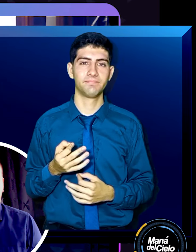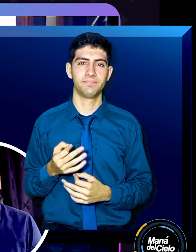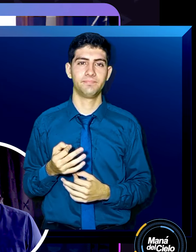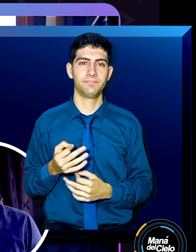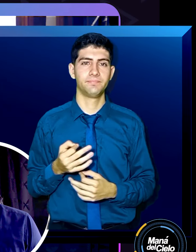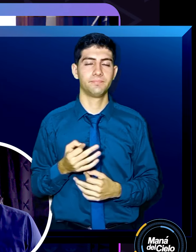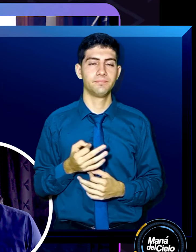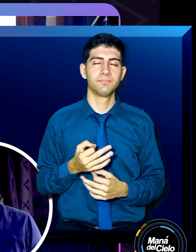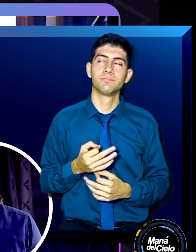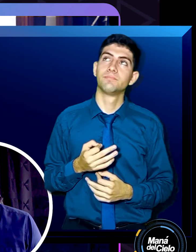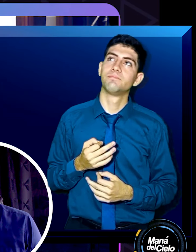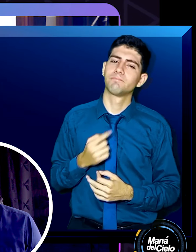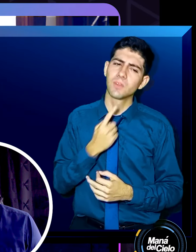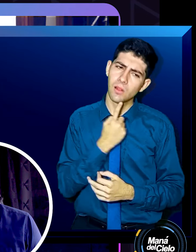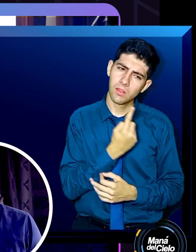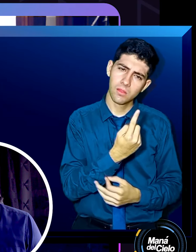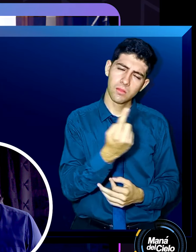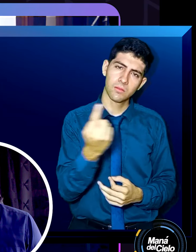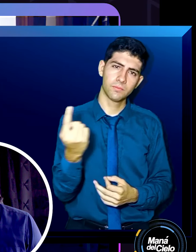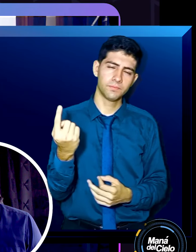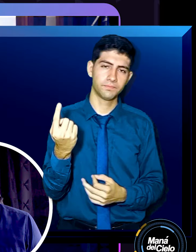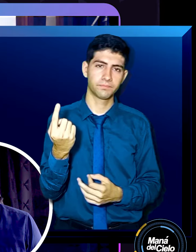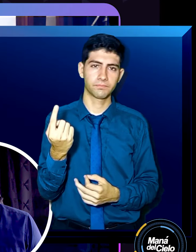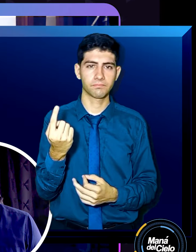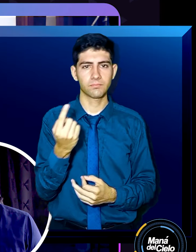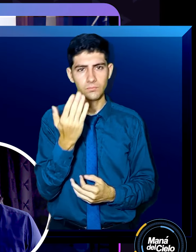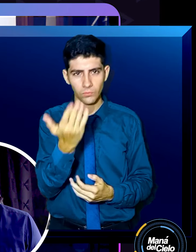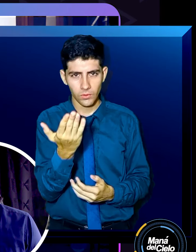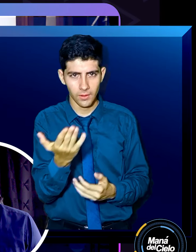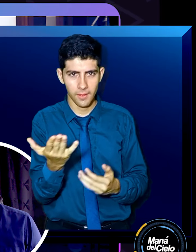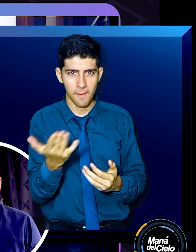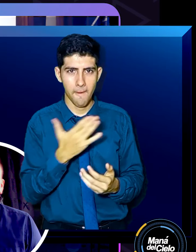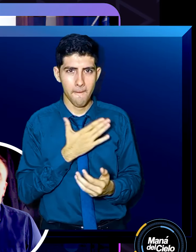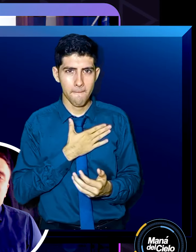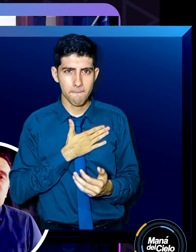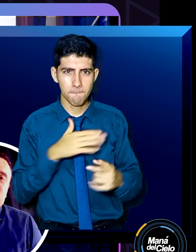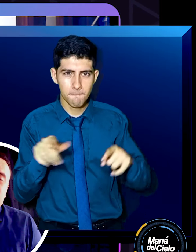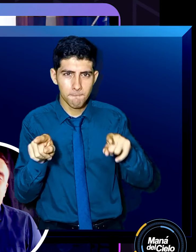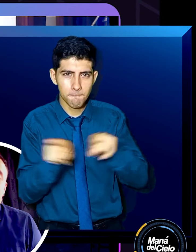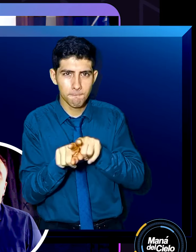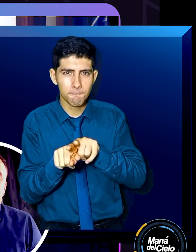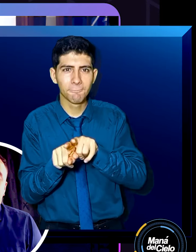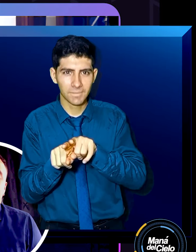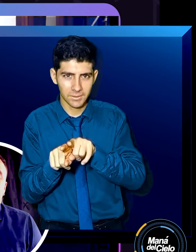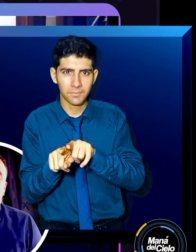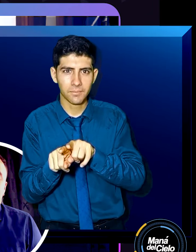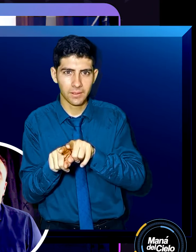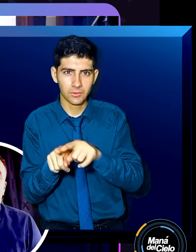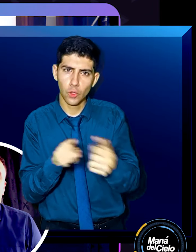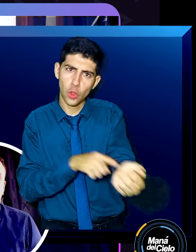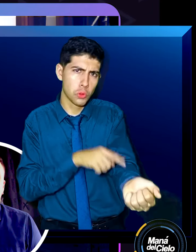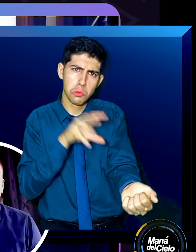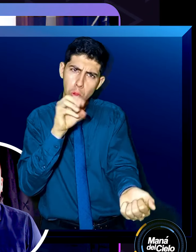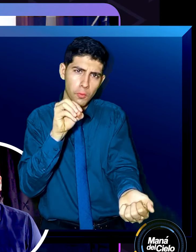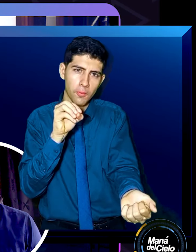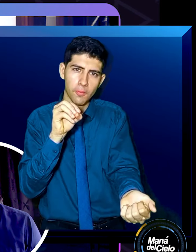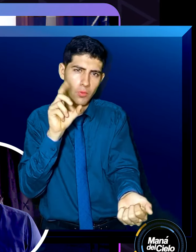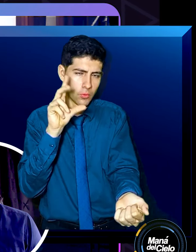verdad. Y yo le digo, hermano, porque es mi hermano, aunque esté desanimado, sigue siendo mi